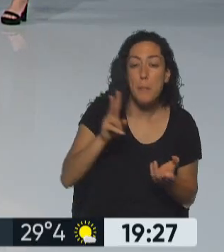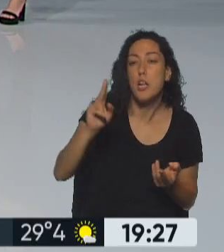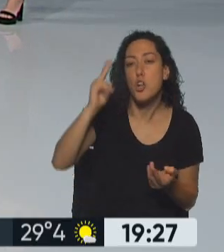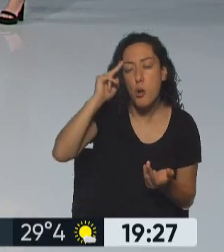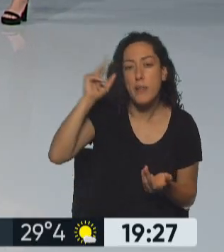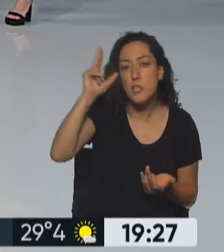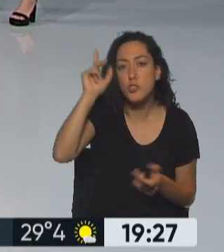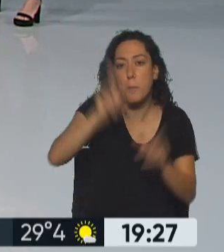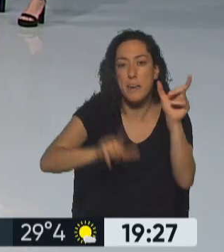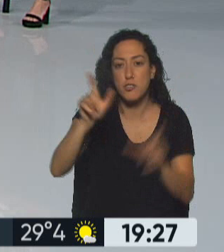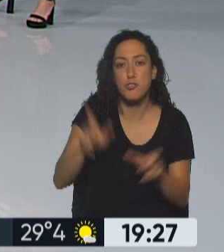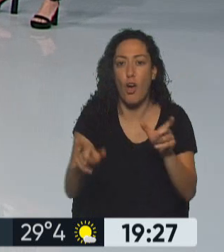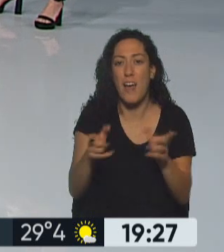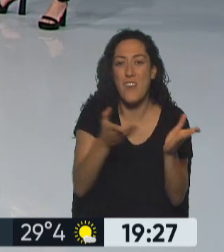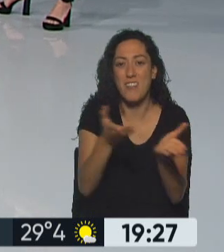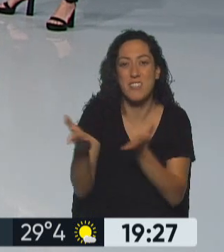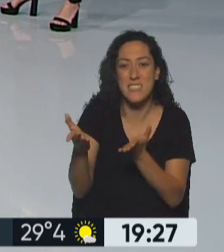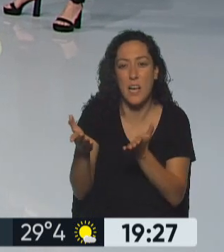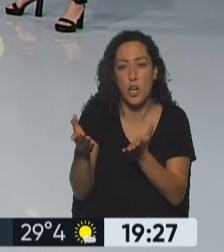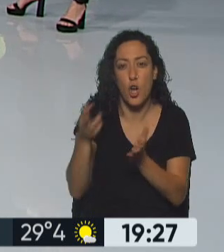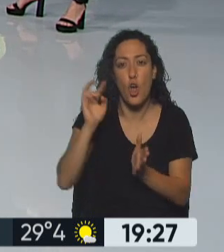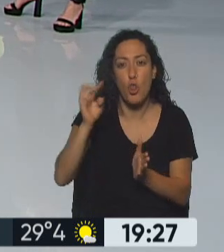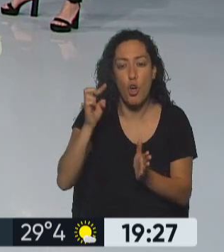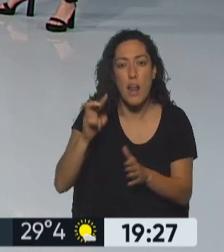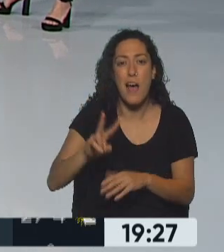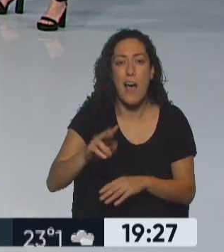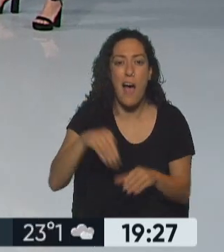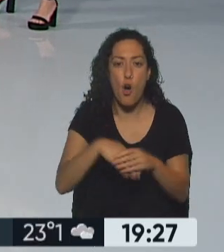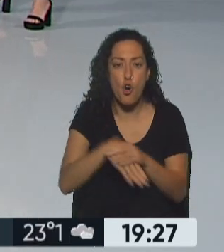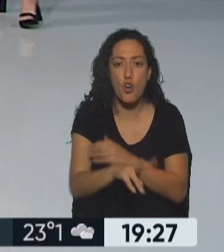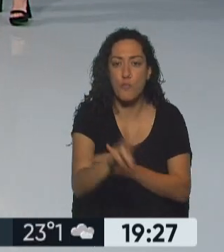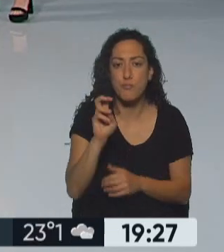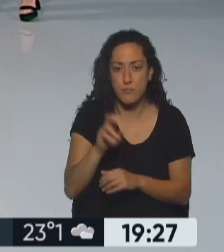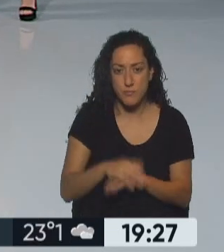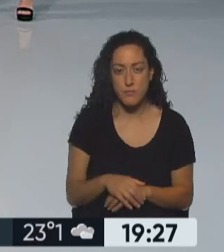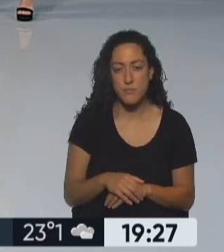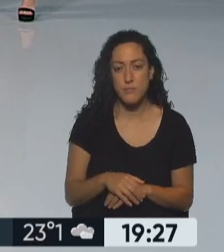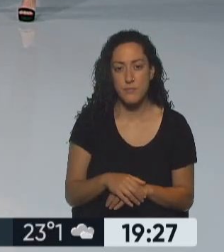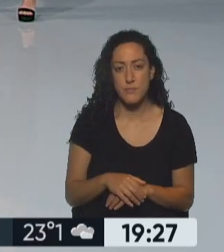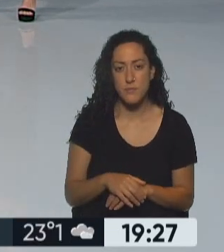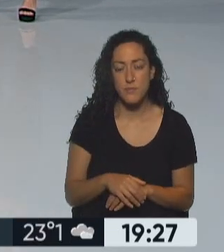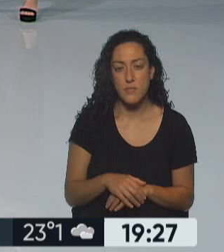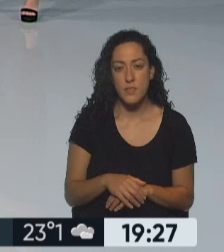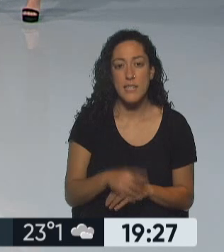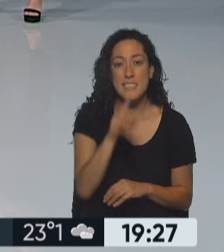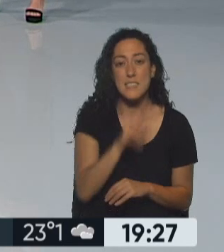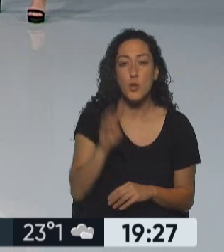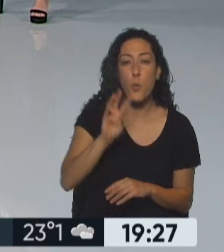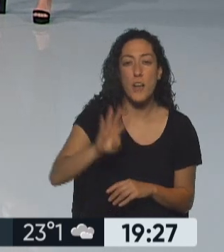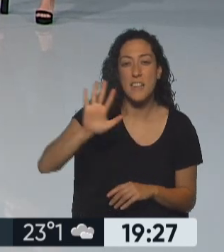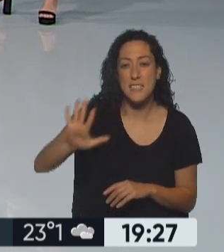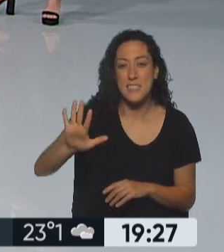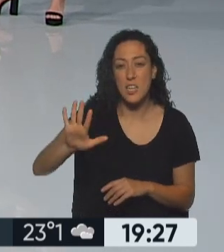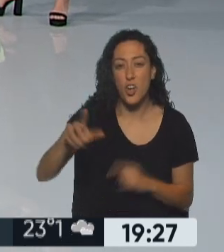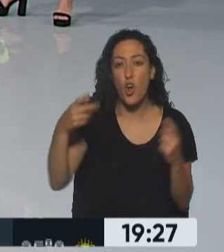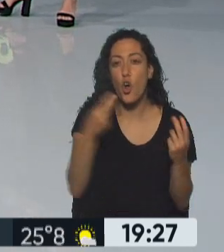2.098 beneficiarios adquirieron efectivamente dólar ahorro. 145 realizaron